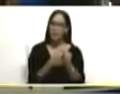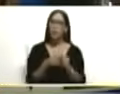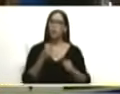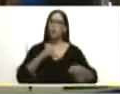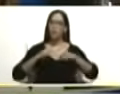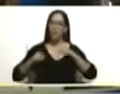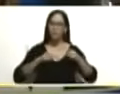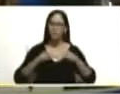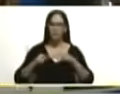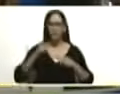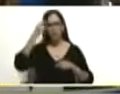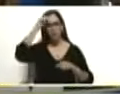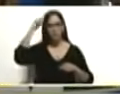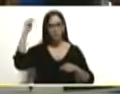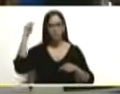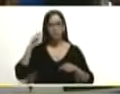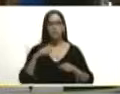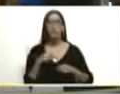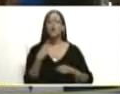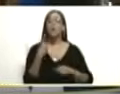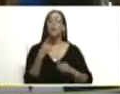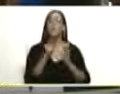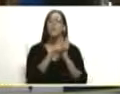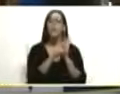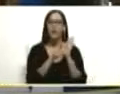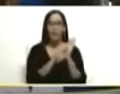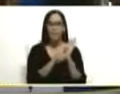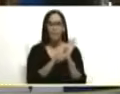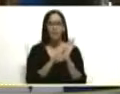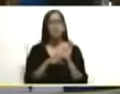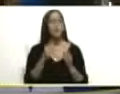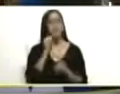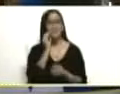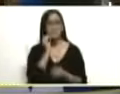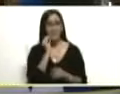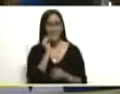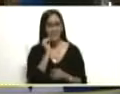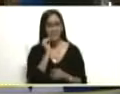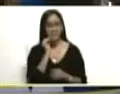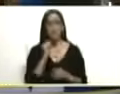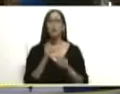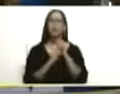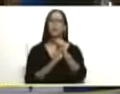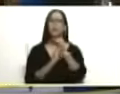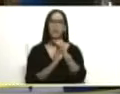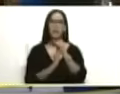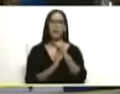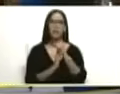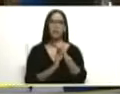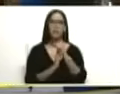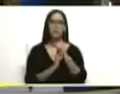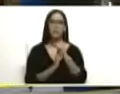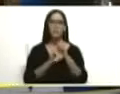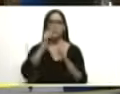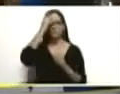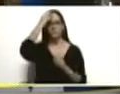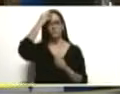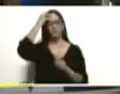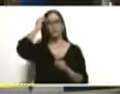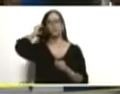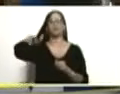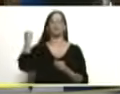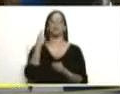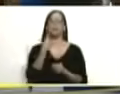doctrina, con un programa, con una experiencia, con un liderazgo, con una fuerza